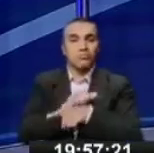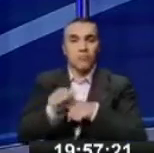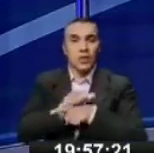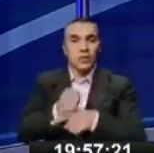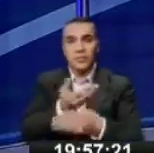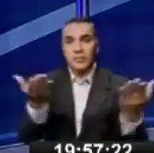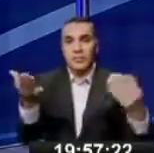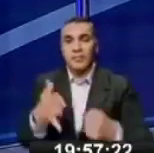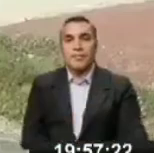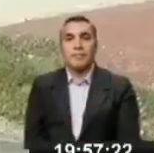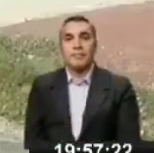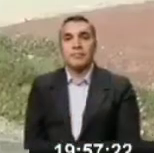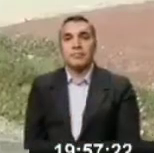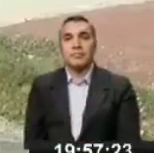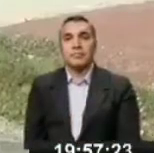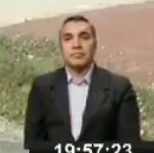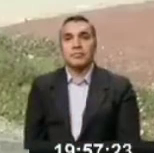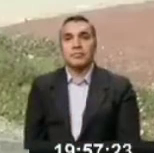entrenamientos.